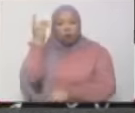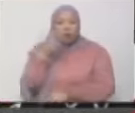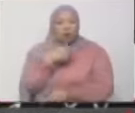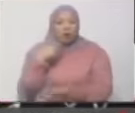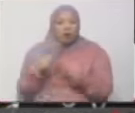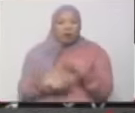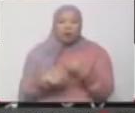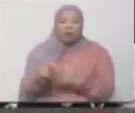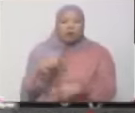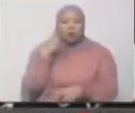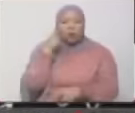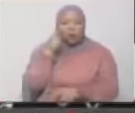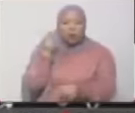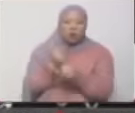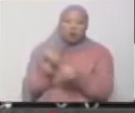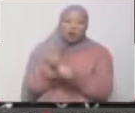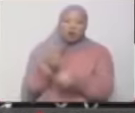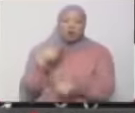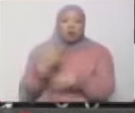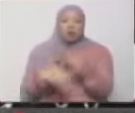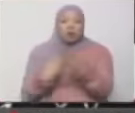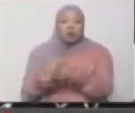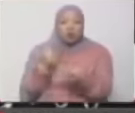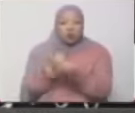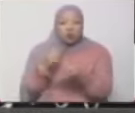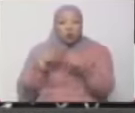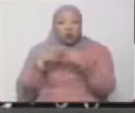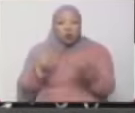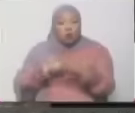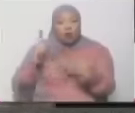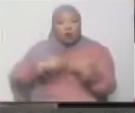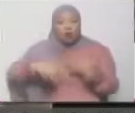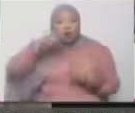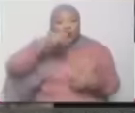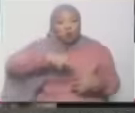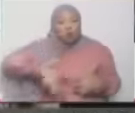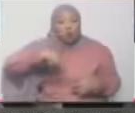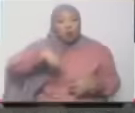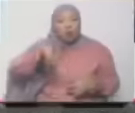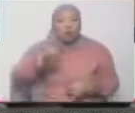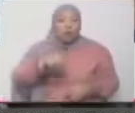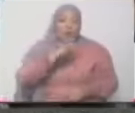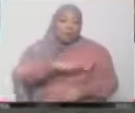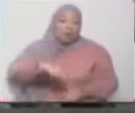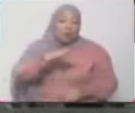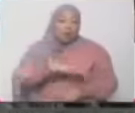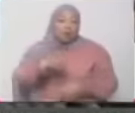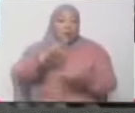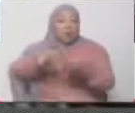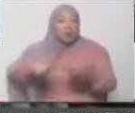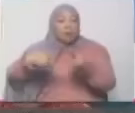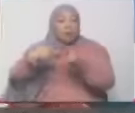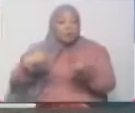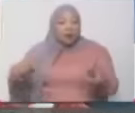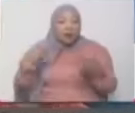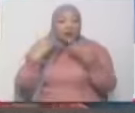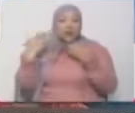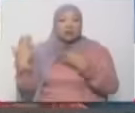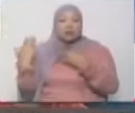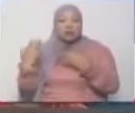también en la materia, además tiene el manejo de toda la parte territorial. También tenemos la gran misión Cuadrantes de Paz, Diosdado, que